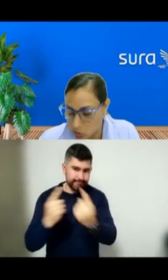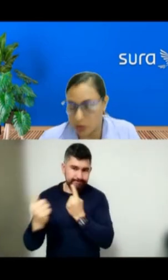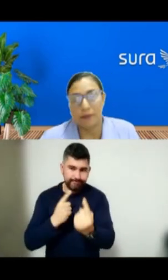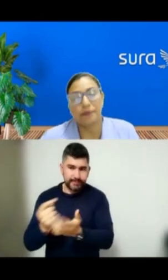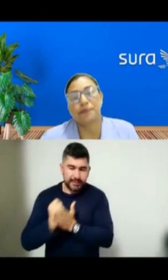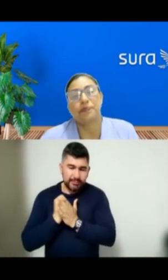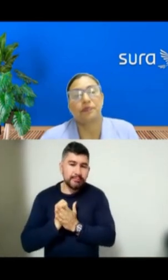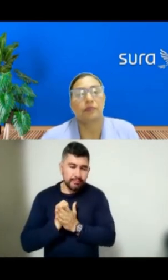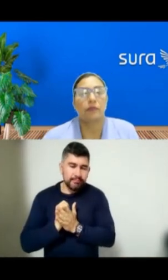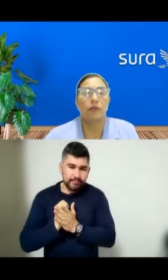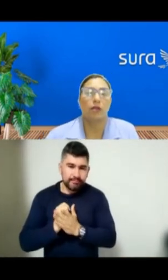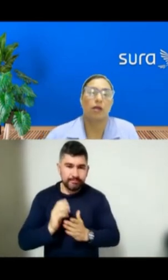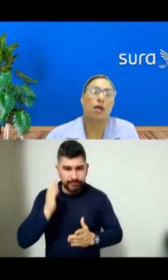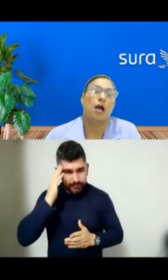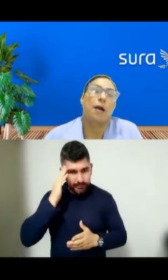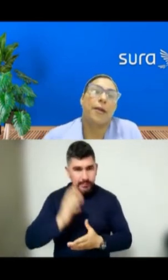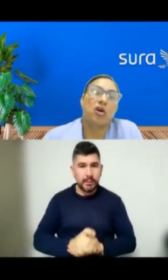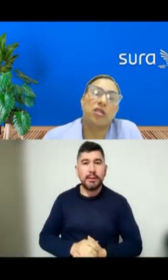auxilios a esta persona.